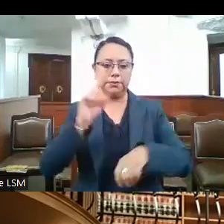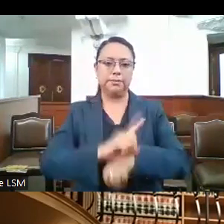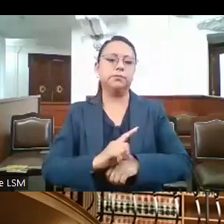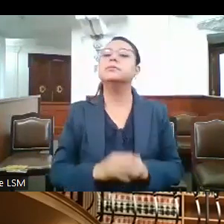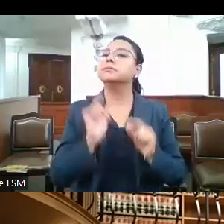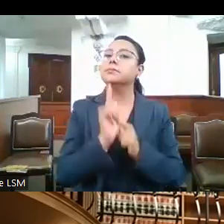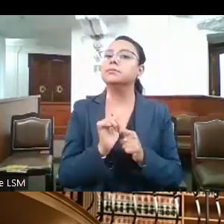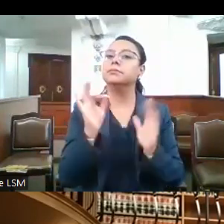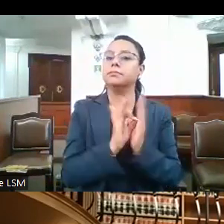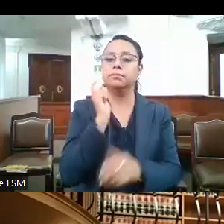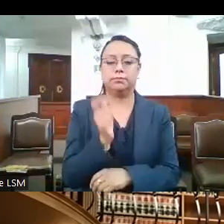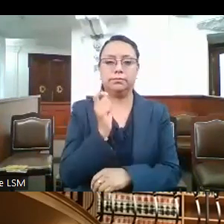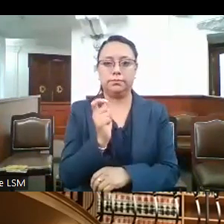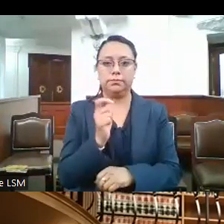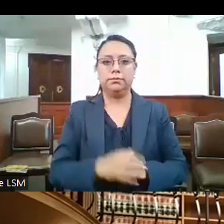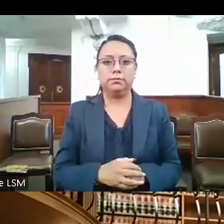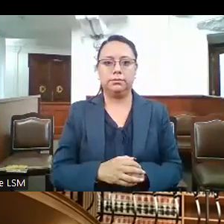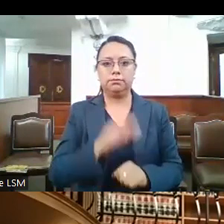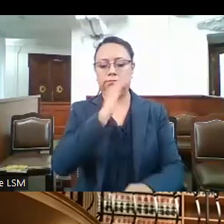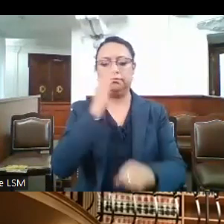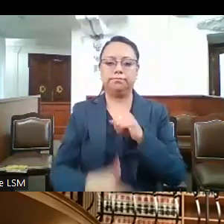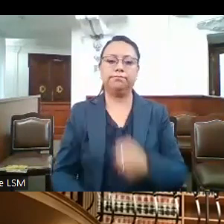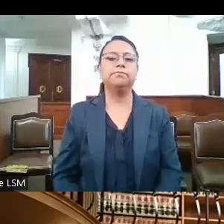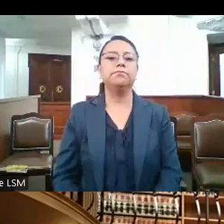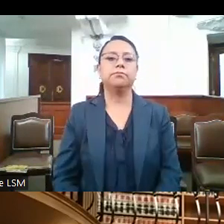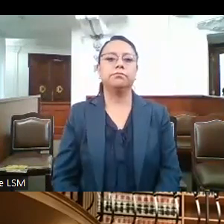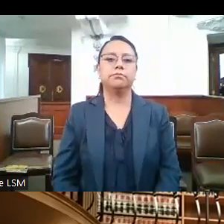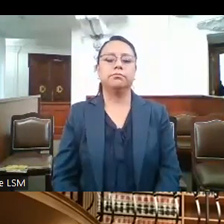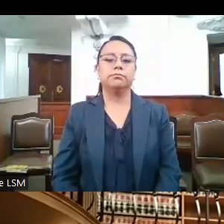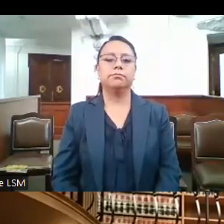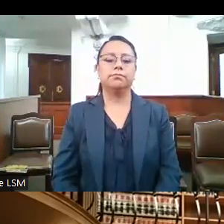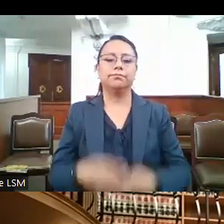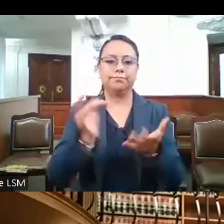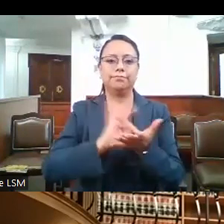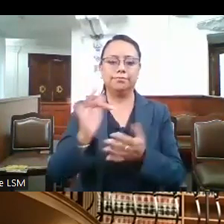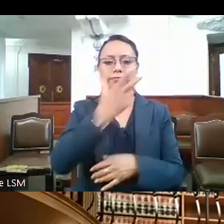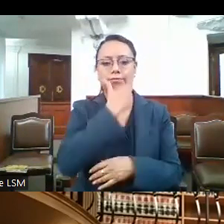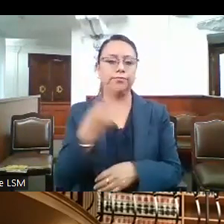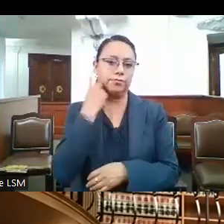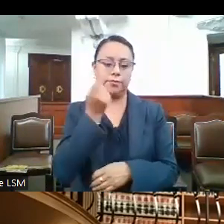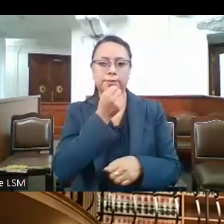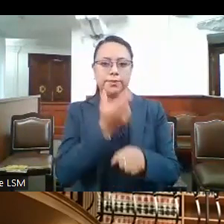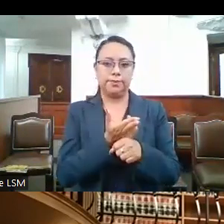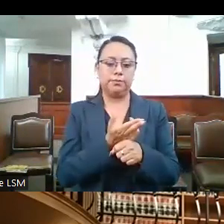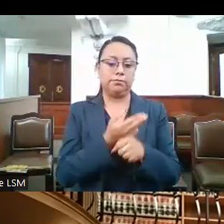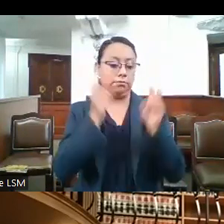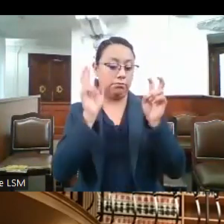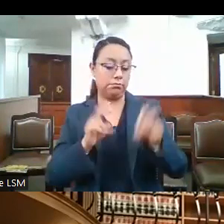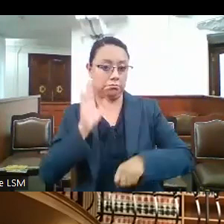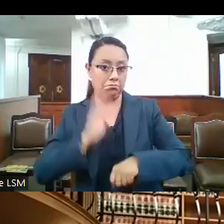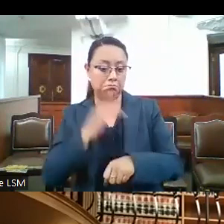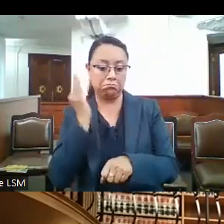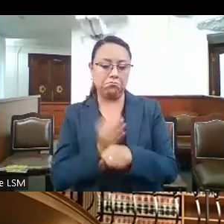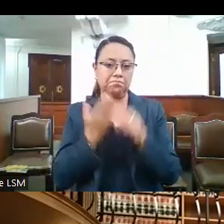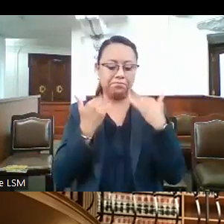Presidente, el siguiente punto del orden del día corresponde a la clausura. Muchas gracias, diputado secretario. No habiendo otro asunto que tratar y